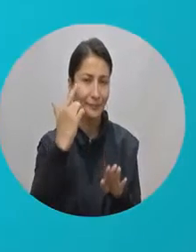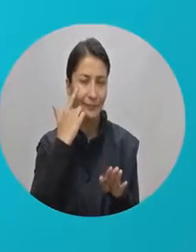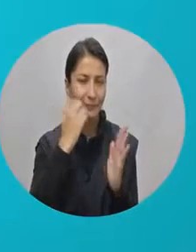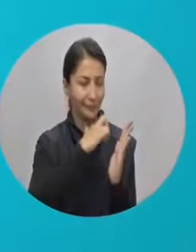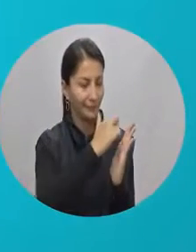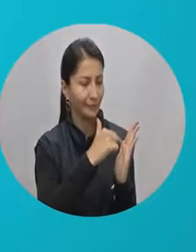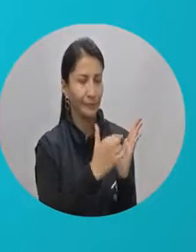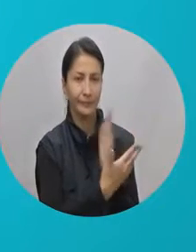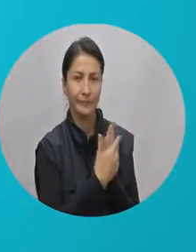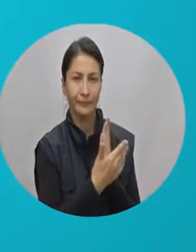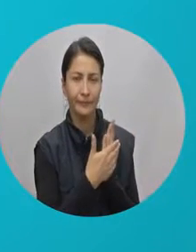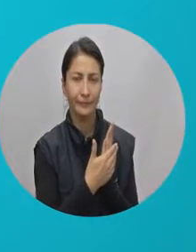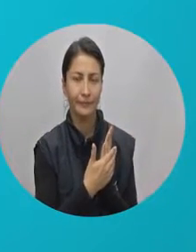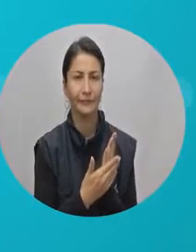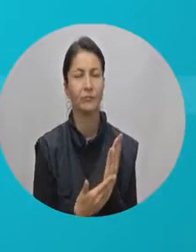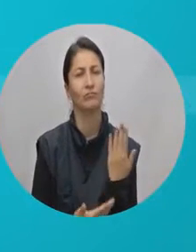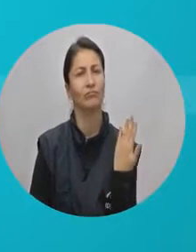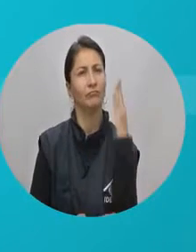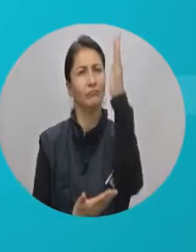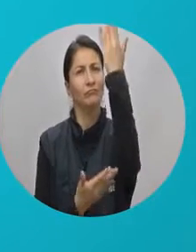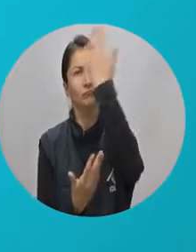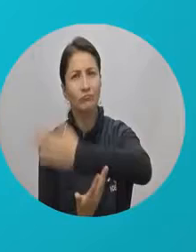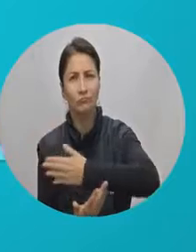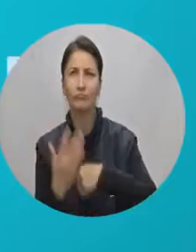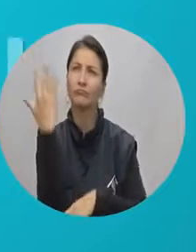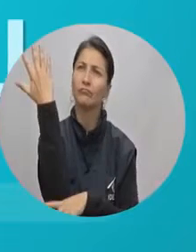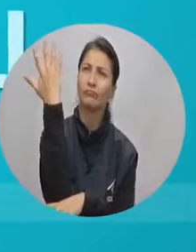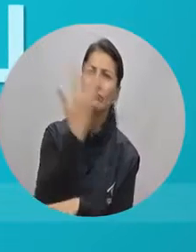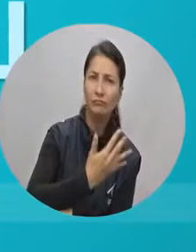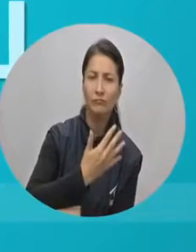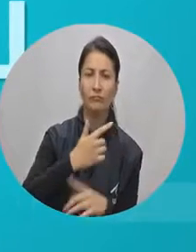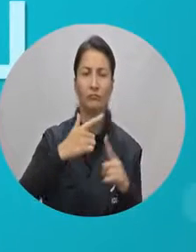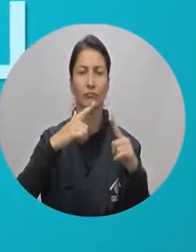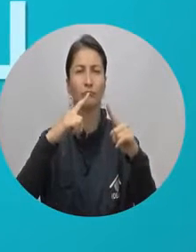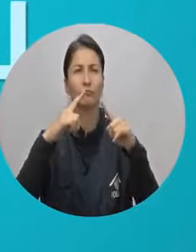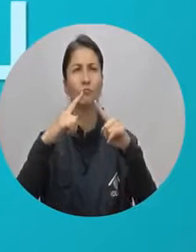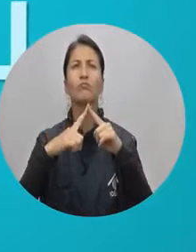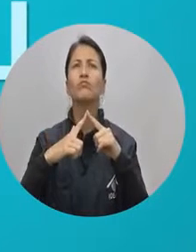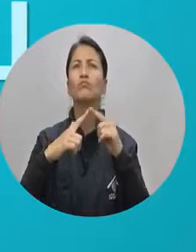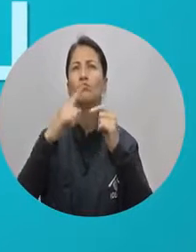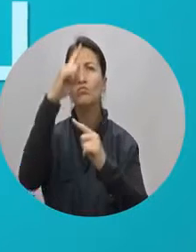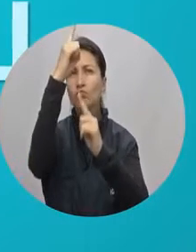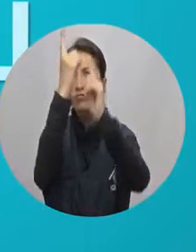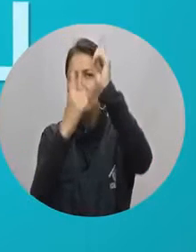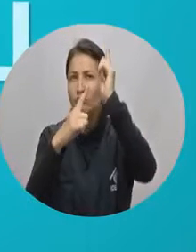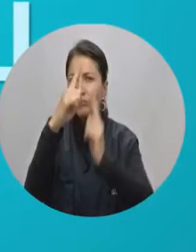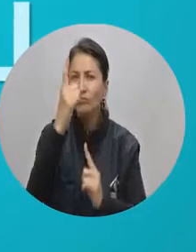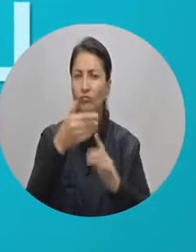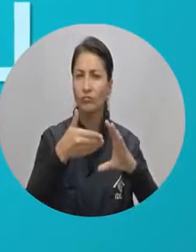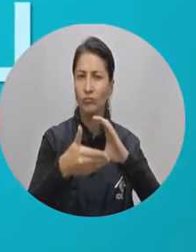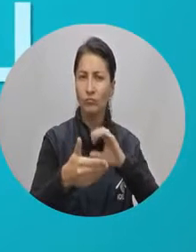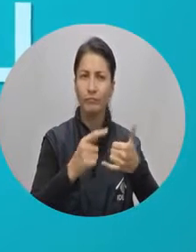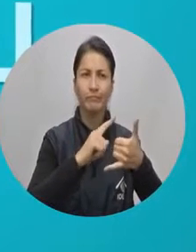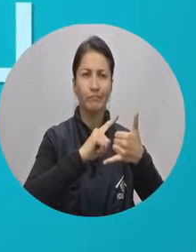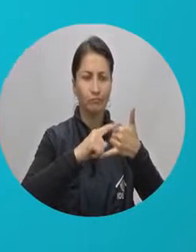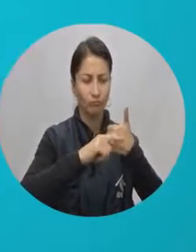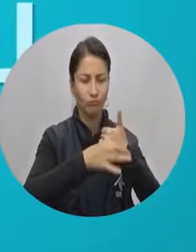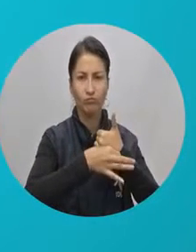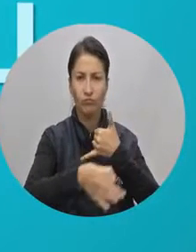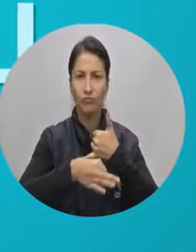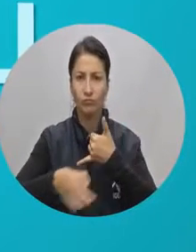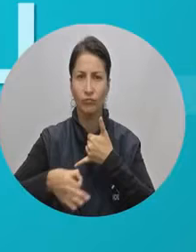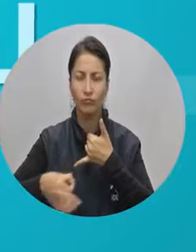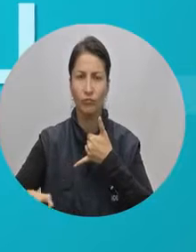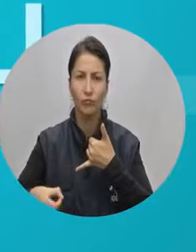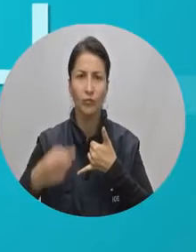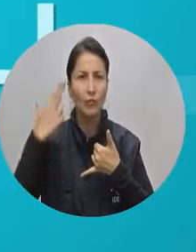www.idean.gov.co. Te invitamos a consultar la aplicación Mi Pronóstico del IDEAN. Ahora con información sobre deforestación, rayos, pronósticos